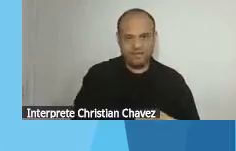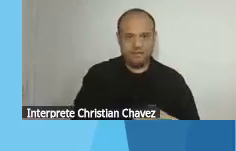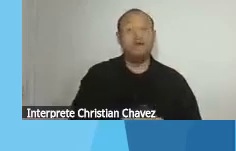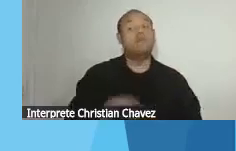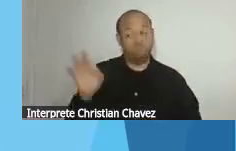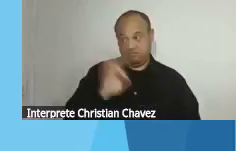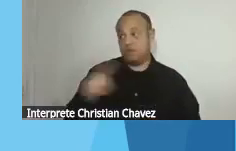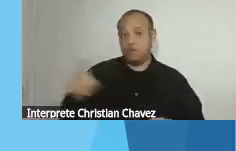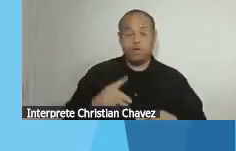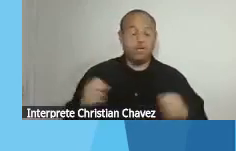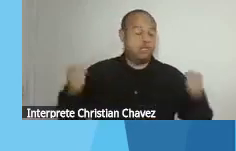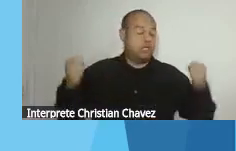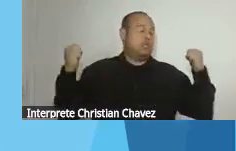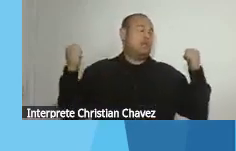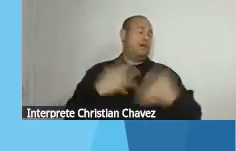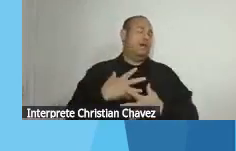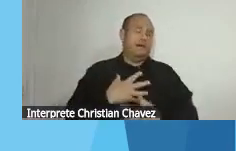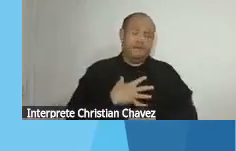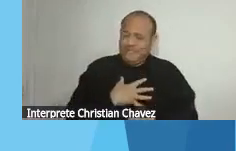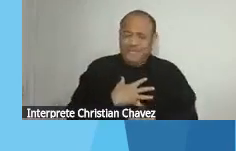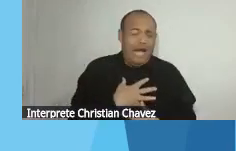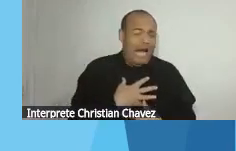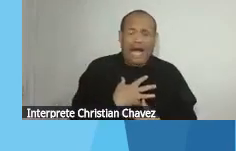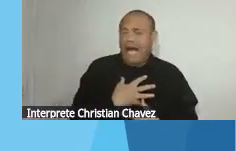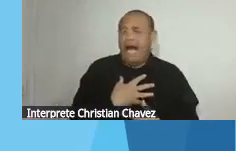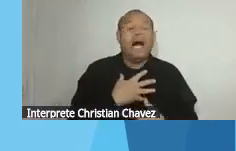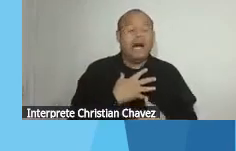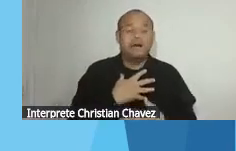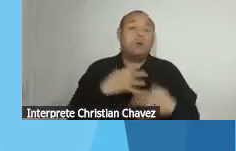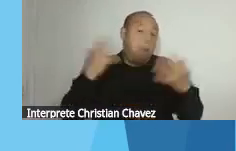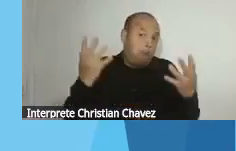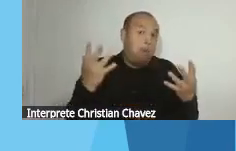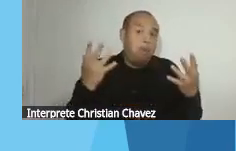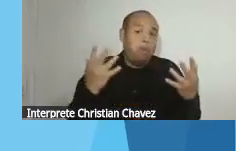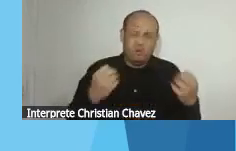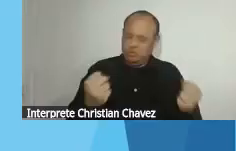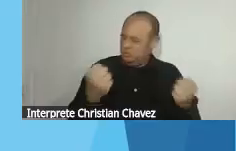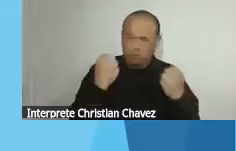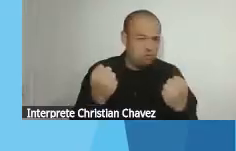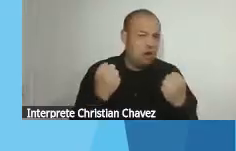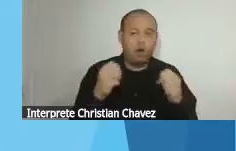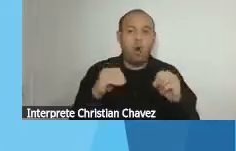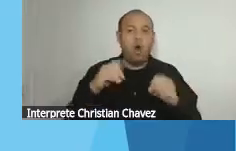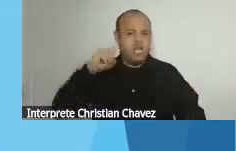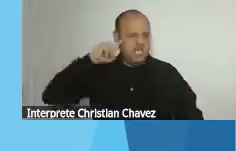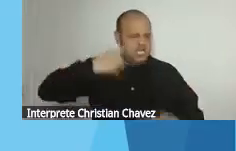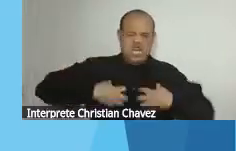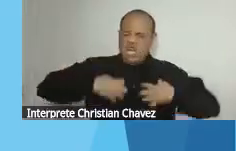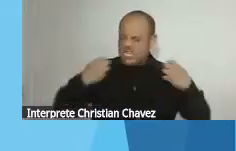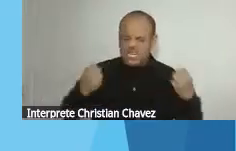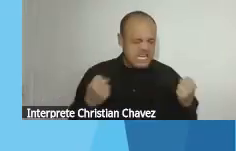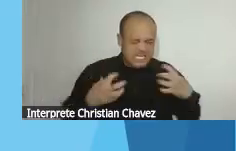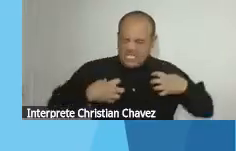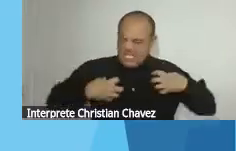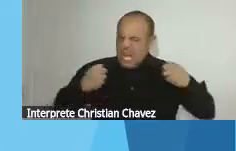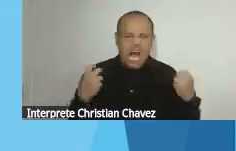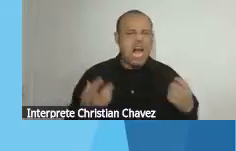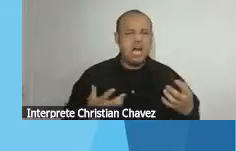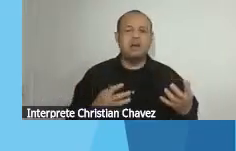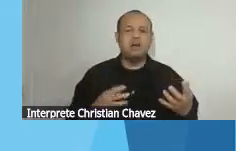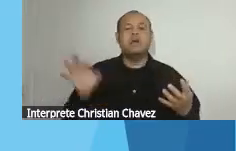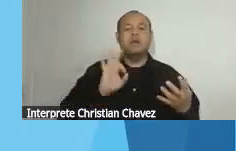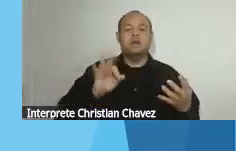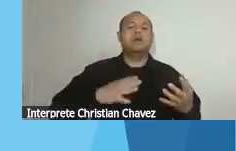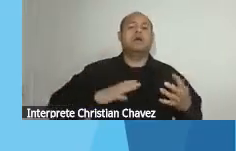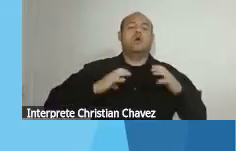susto, eh, se asustó mucho, se enojó mucho, se empezó a sentir mal. Al día siguiente